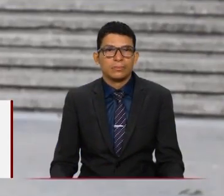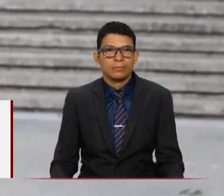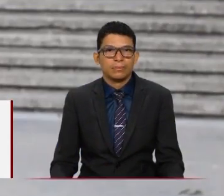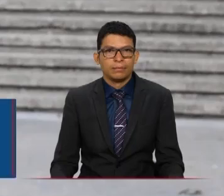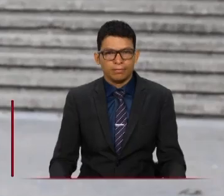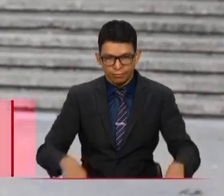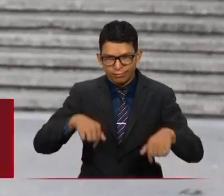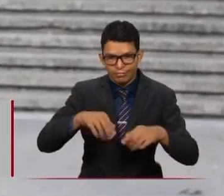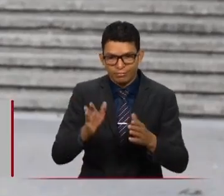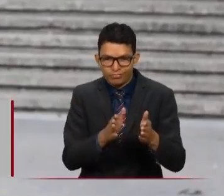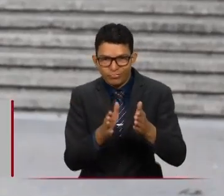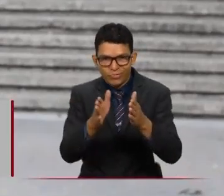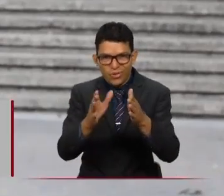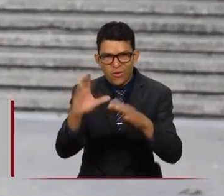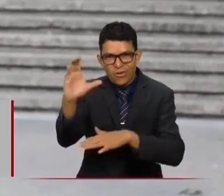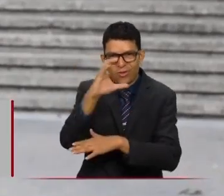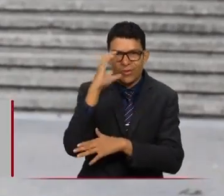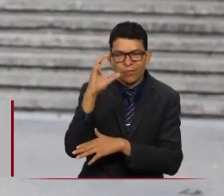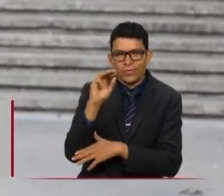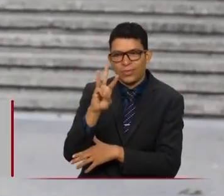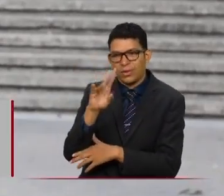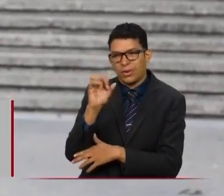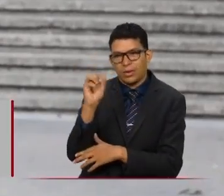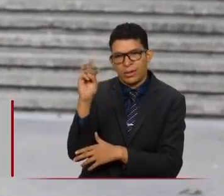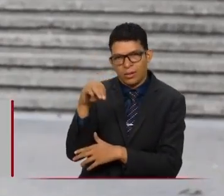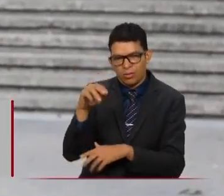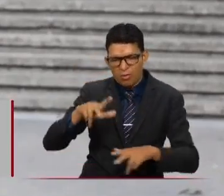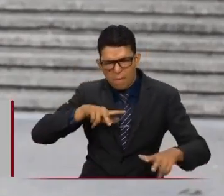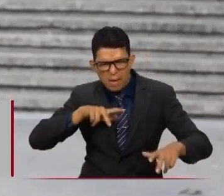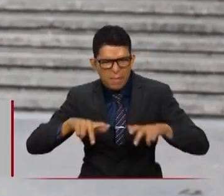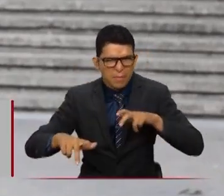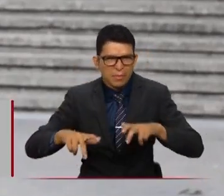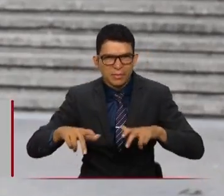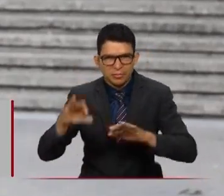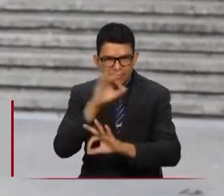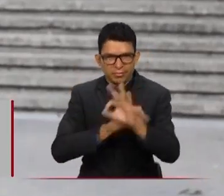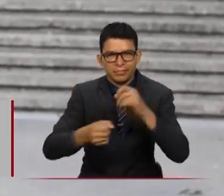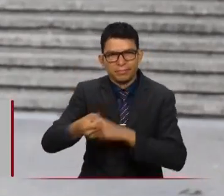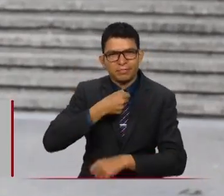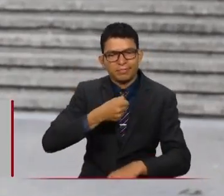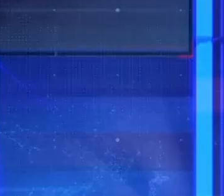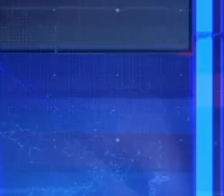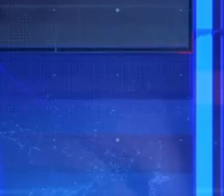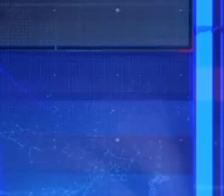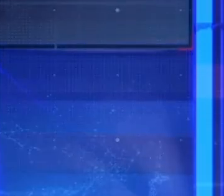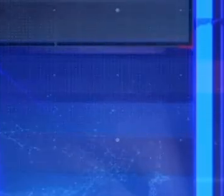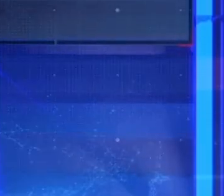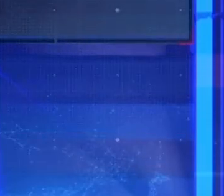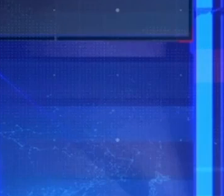Desde las carreteras en Colombia, William Marulanda, ciclismo, Telepacífico Noticias.